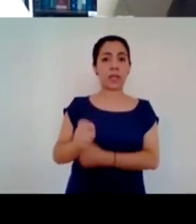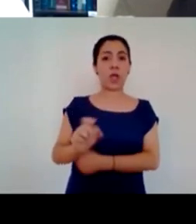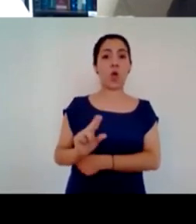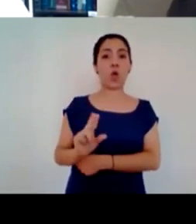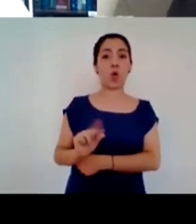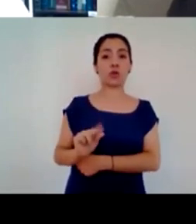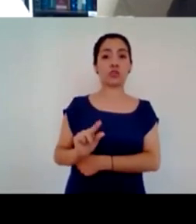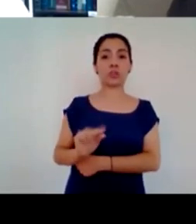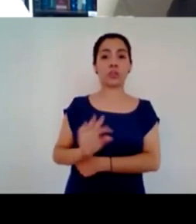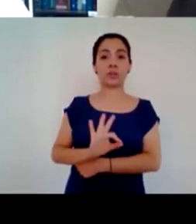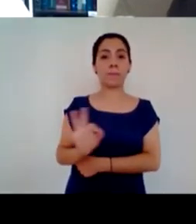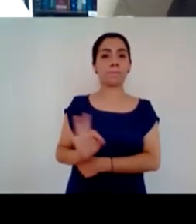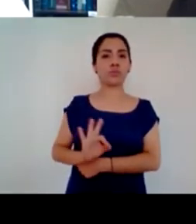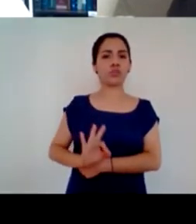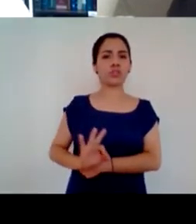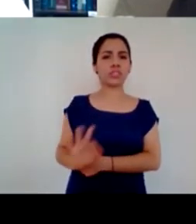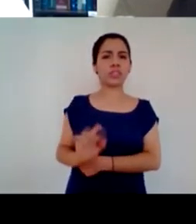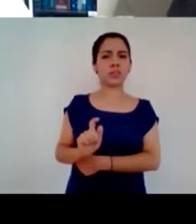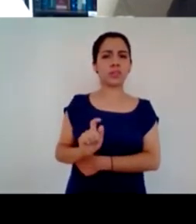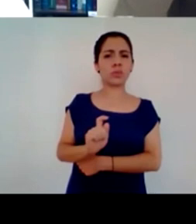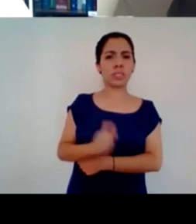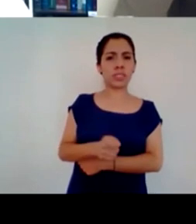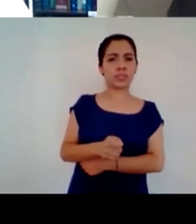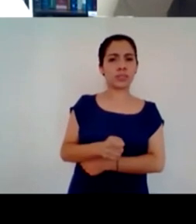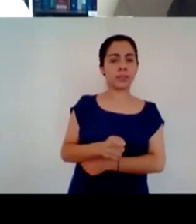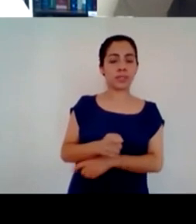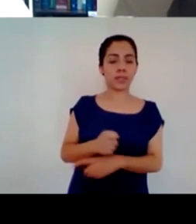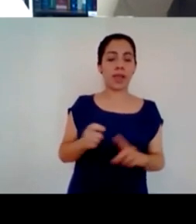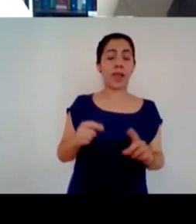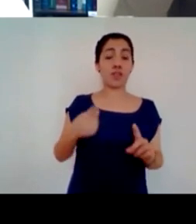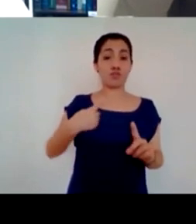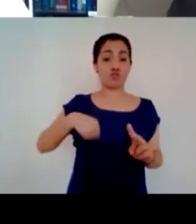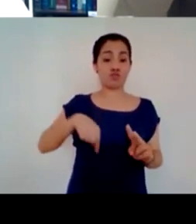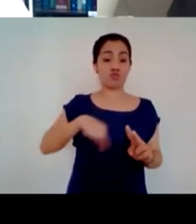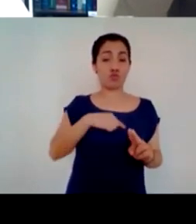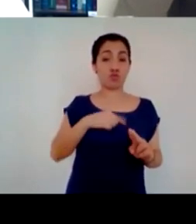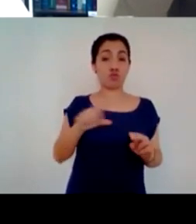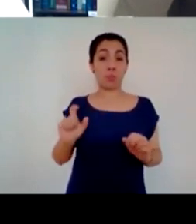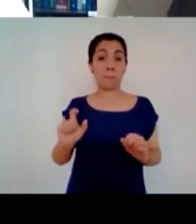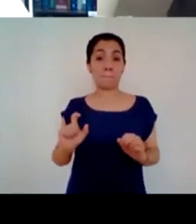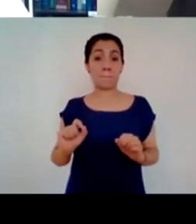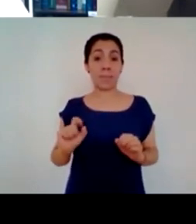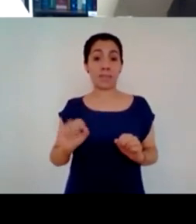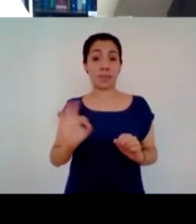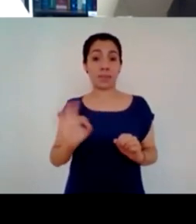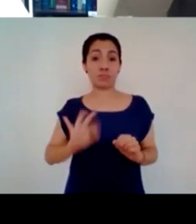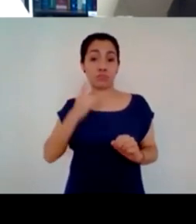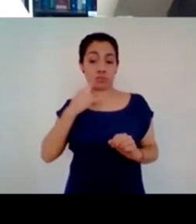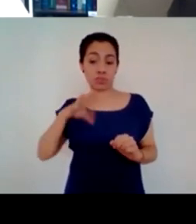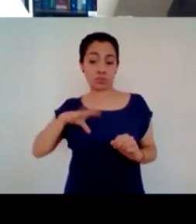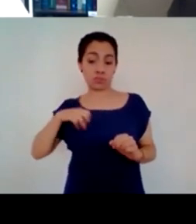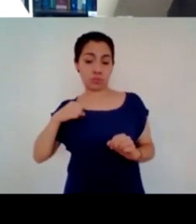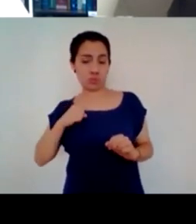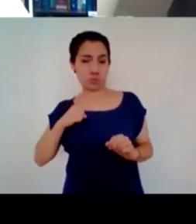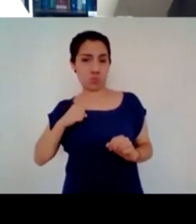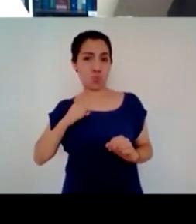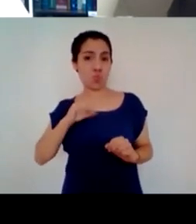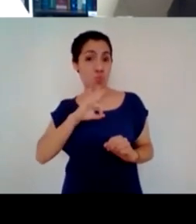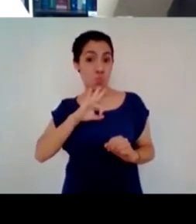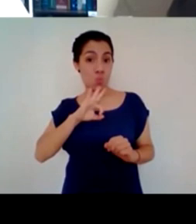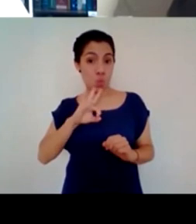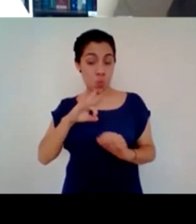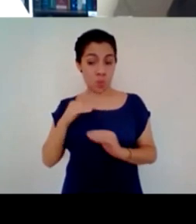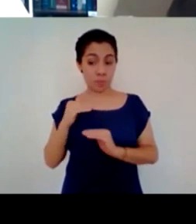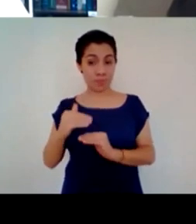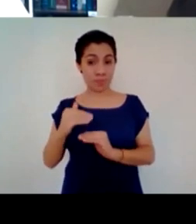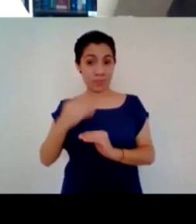problemática se resuelve con el 20% de nuestro esfuerzo, como cuando llega uno a una preparatoria a hacer una campaña